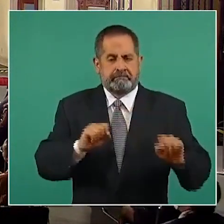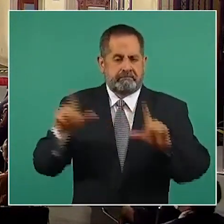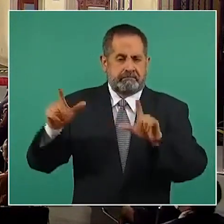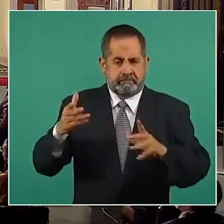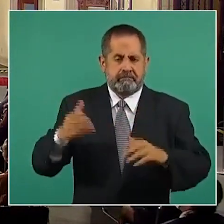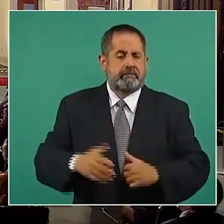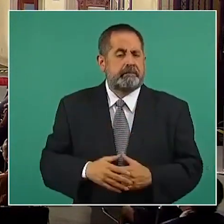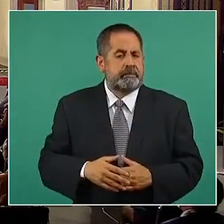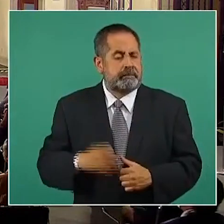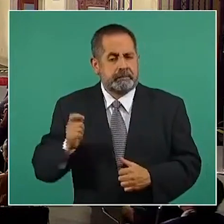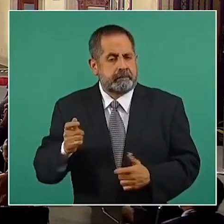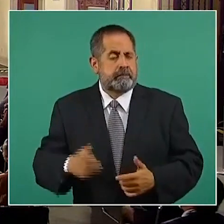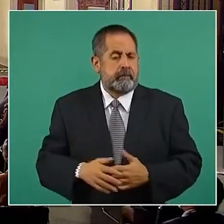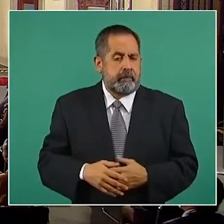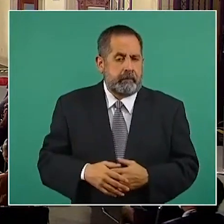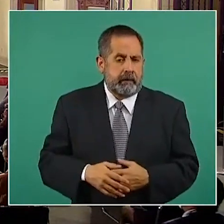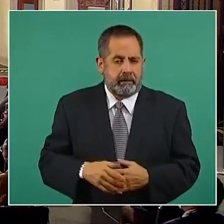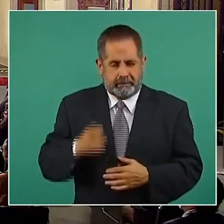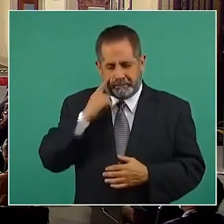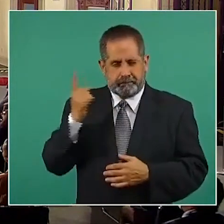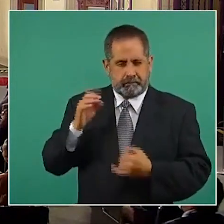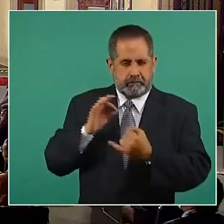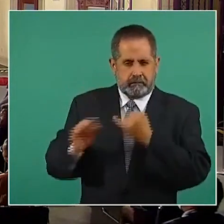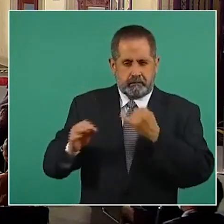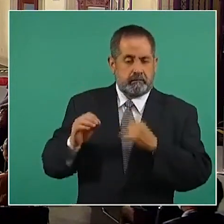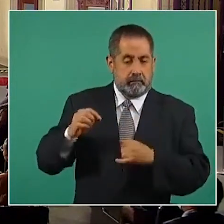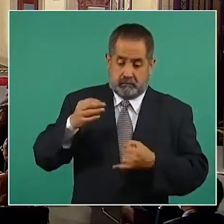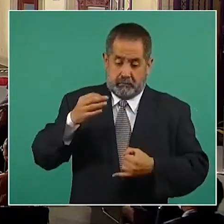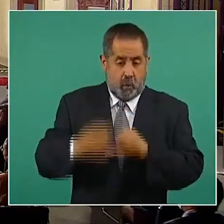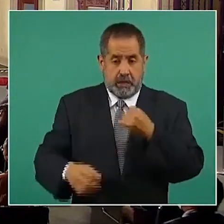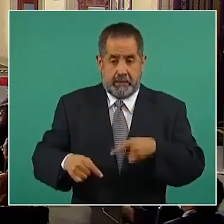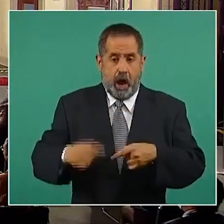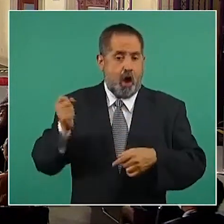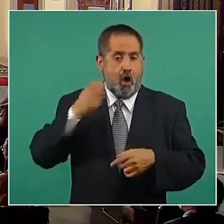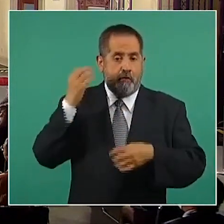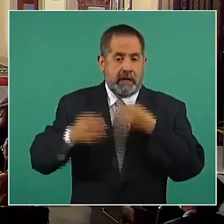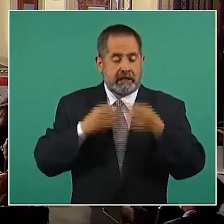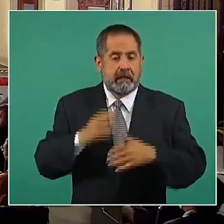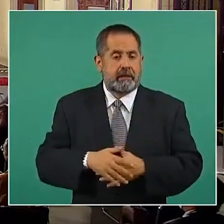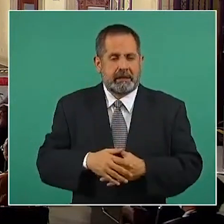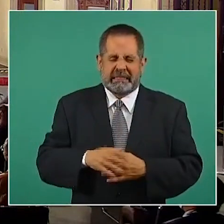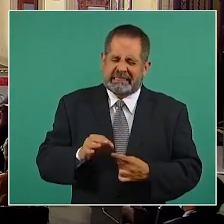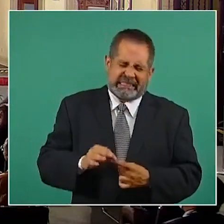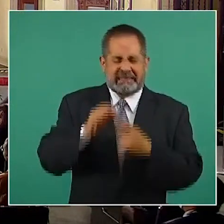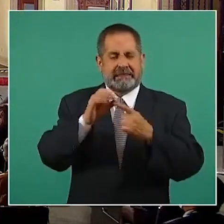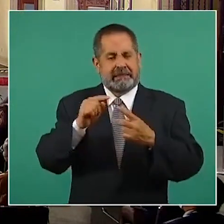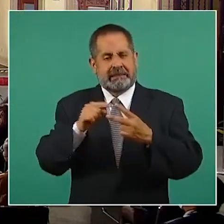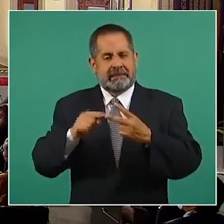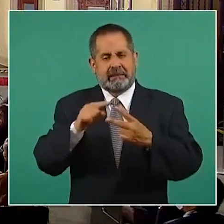siguiente. Como digo, en esta última conferencia vespertina, creo que voy a resaltar